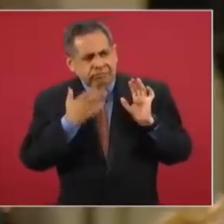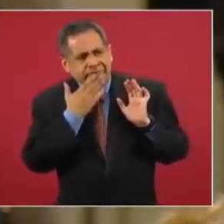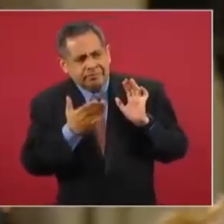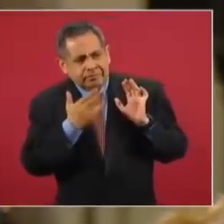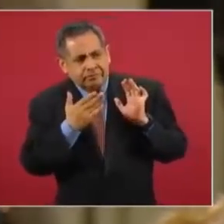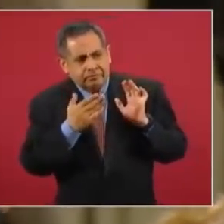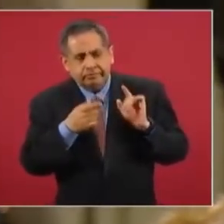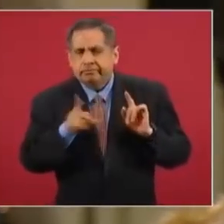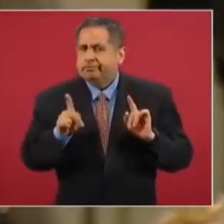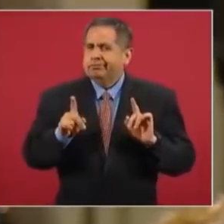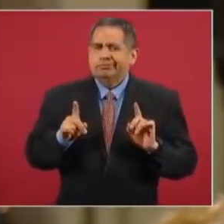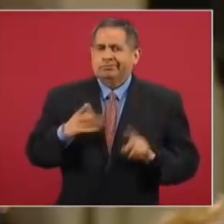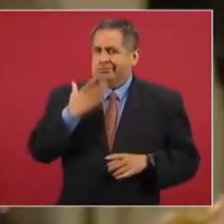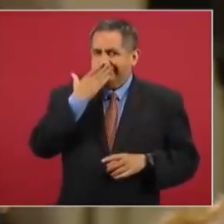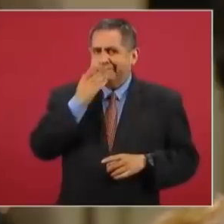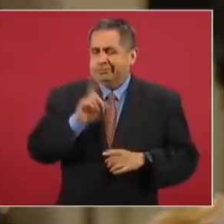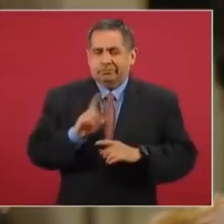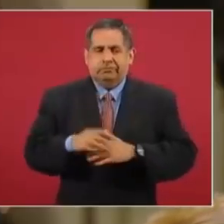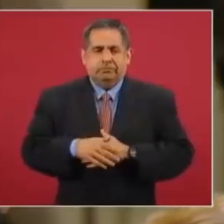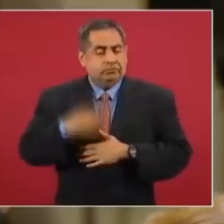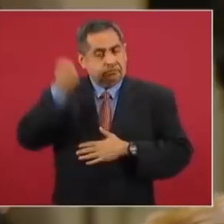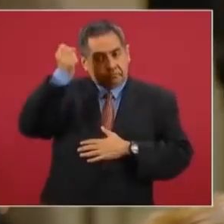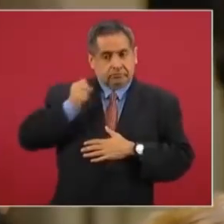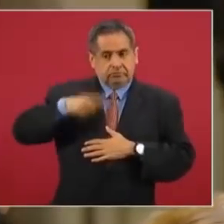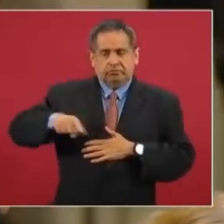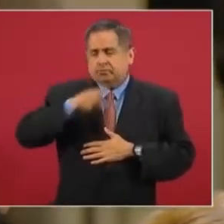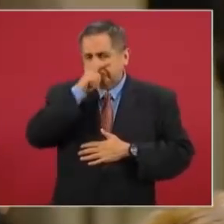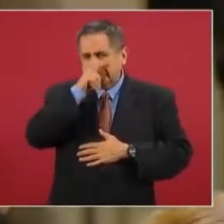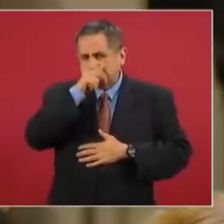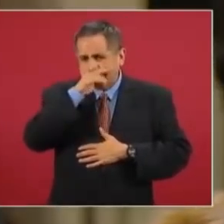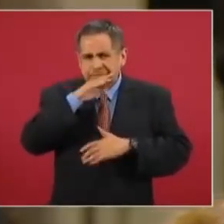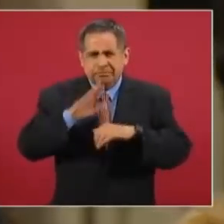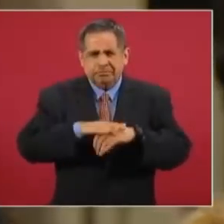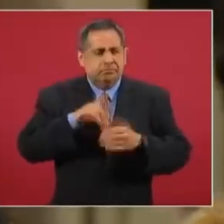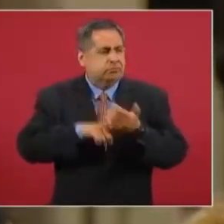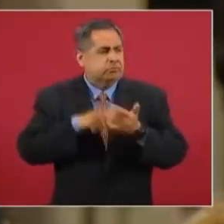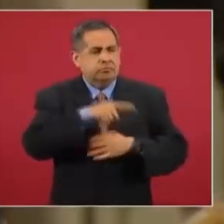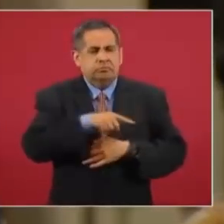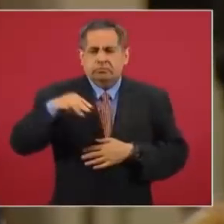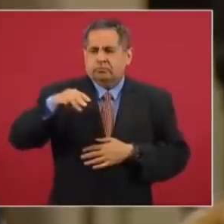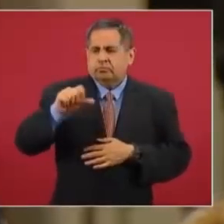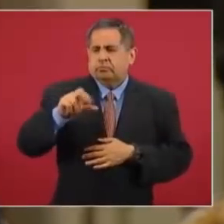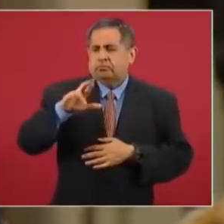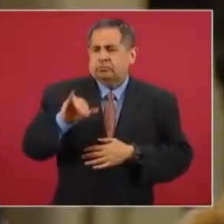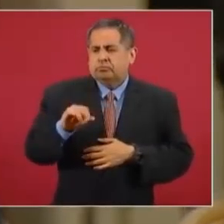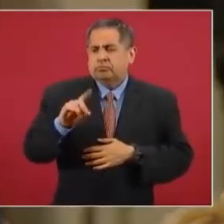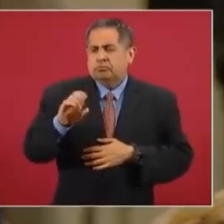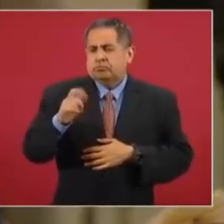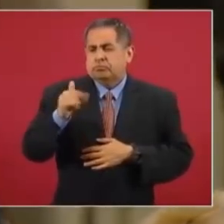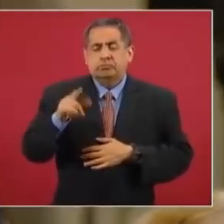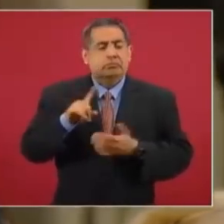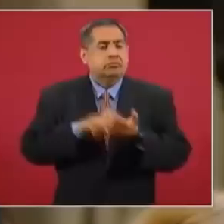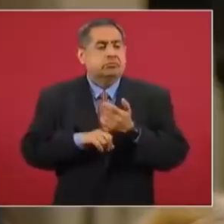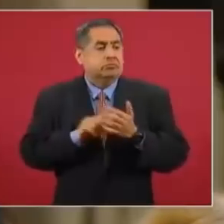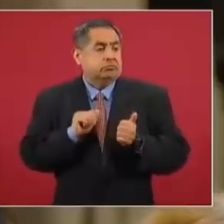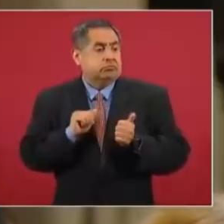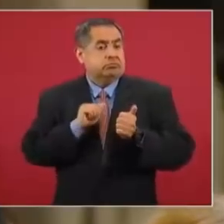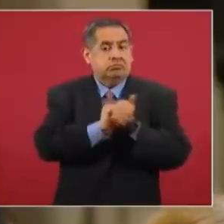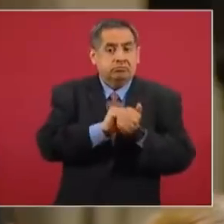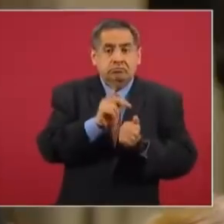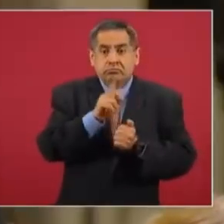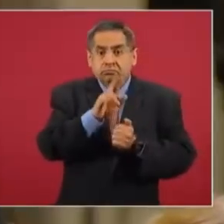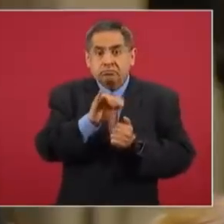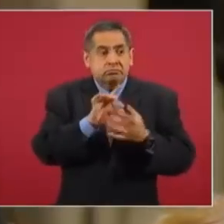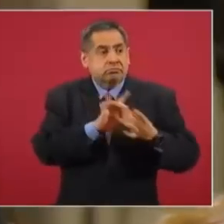es inmoral. Para Sinaloa es preocupante que un personaje como Mario Delgado llegue. Se ha rodeado de los priistas que más daño